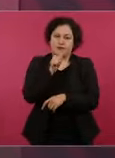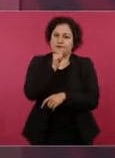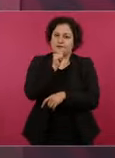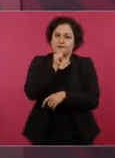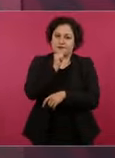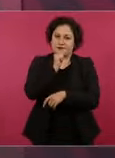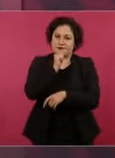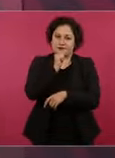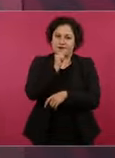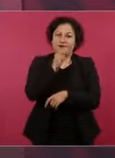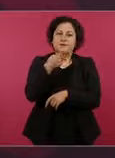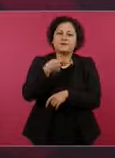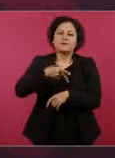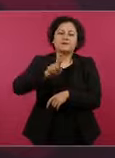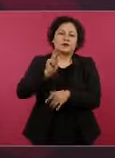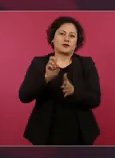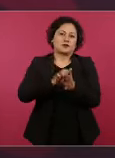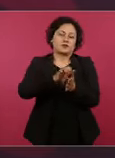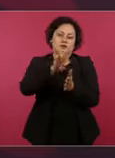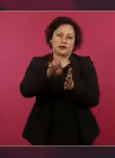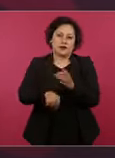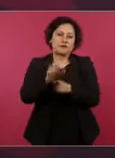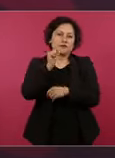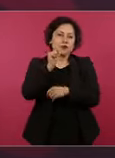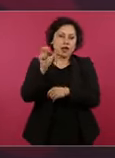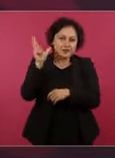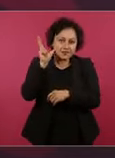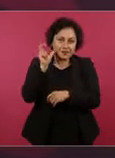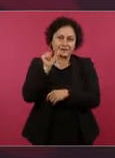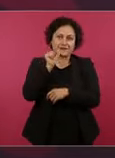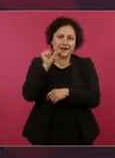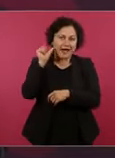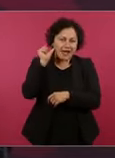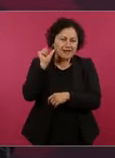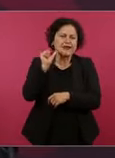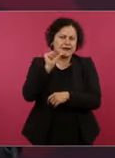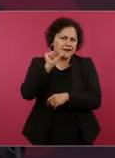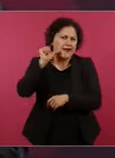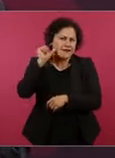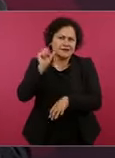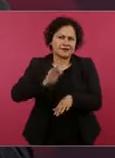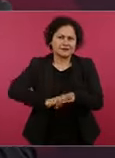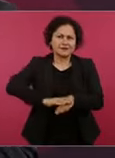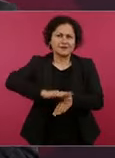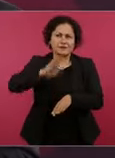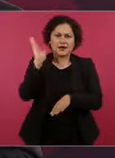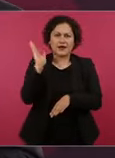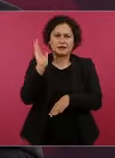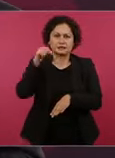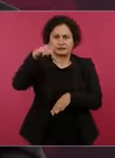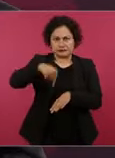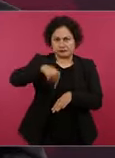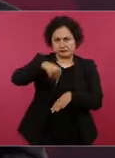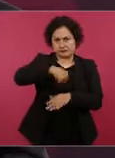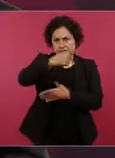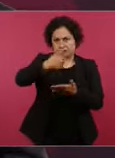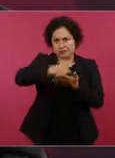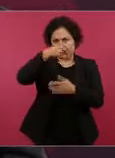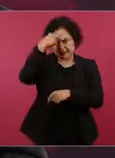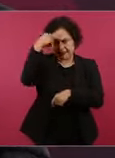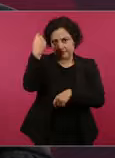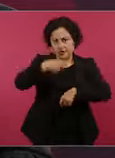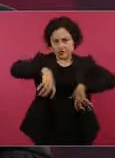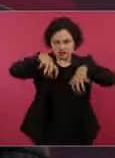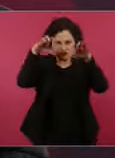pasó antier y sobre todo ayer, que ya llovió fuerte aquí en el Valle de México y también en